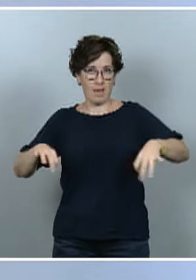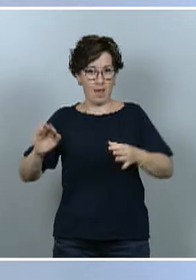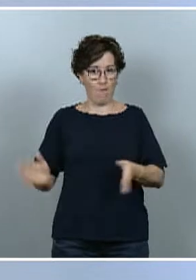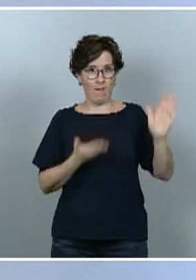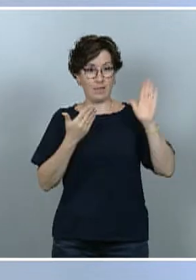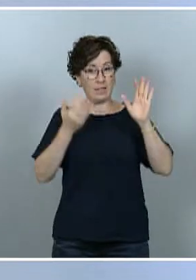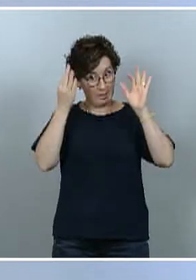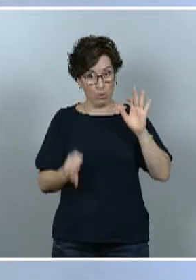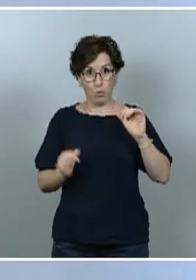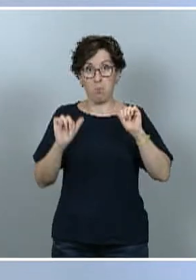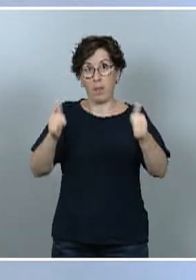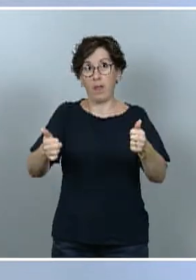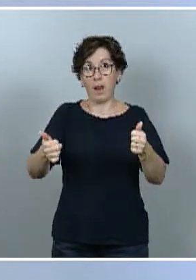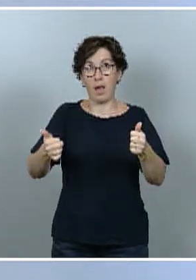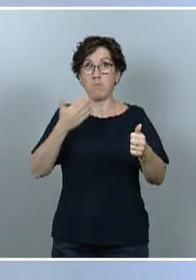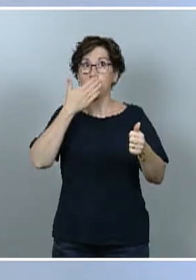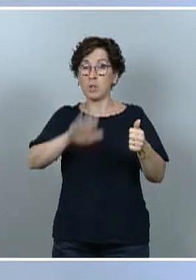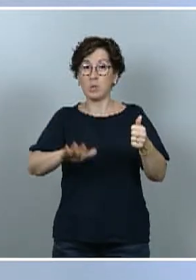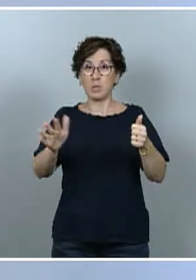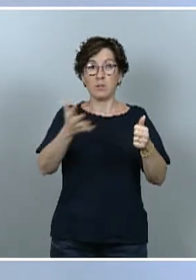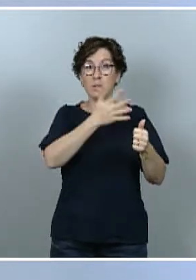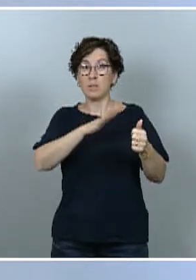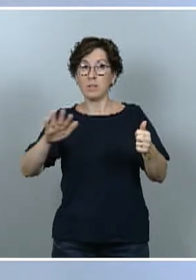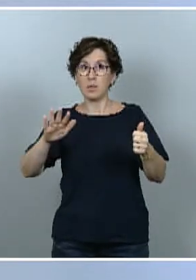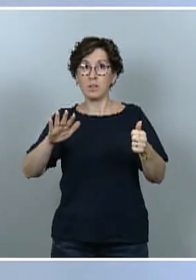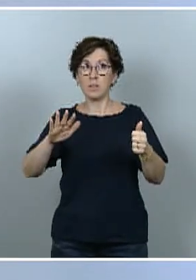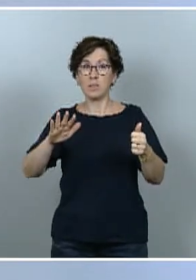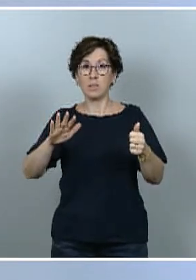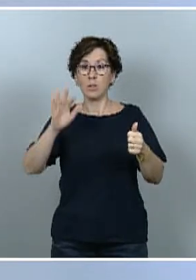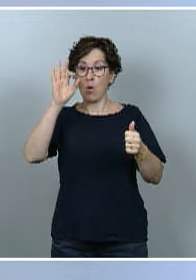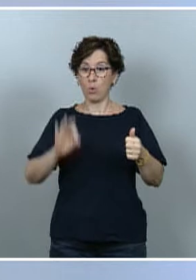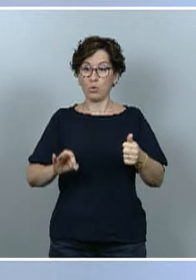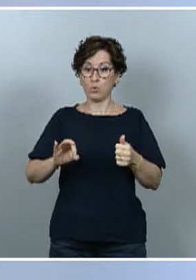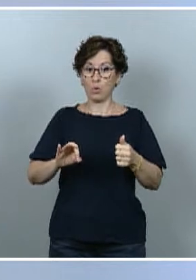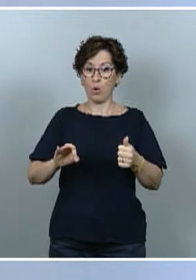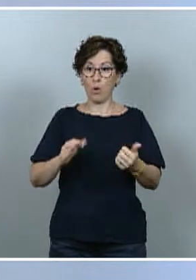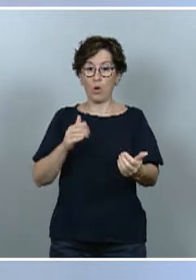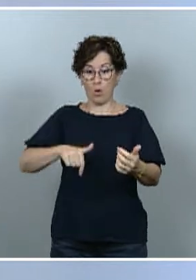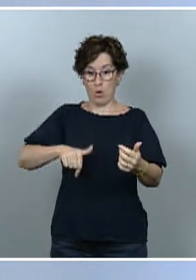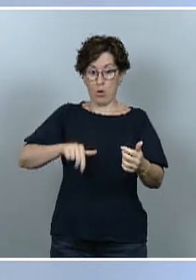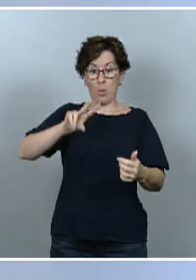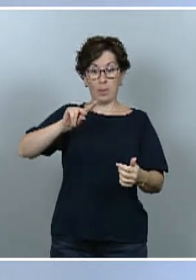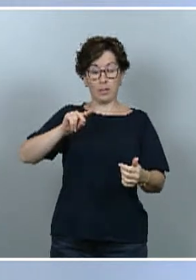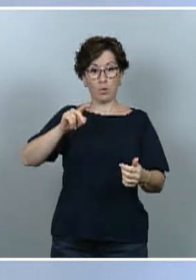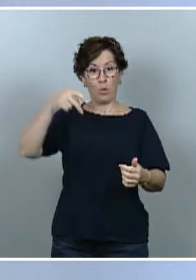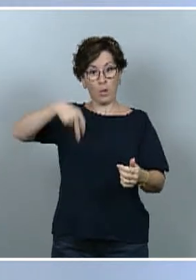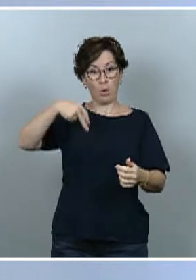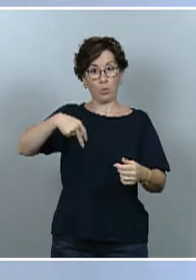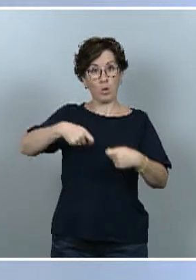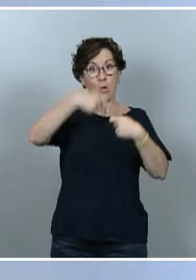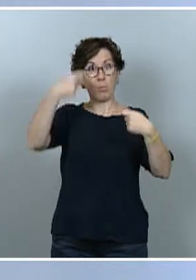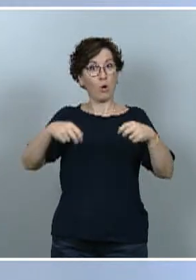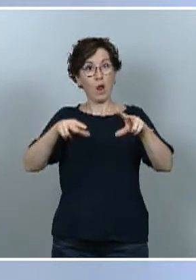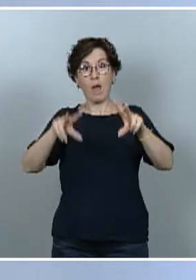empezará, estimamos que a partir del fin de la petición de esta prórroga, a partir del 21 de junio, nueva normalidad que no significa otra cosa